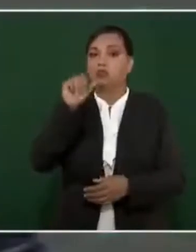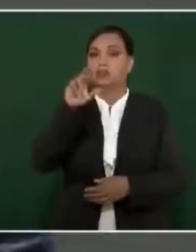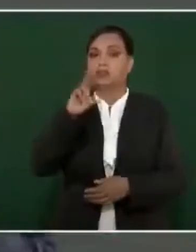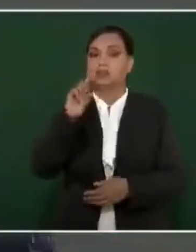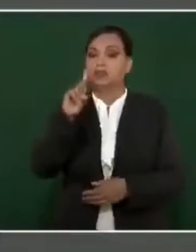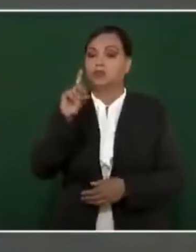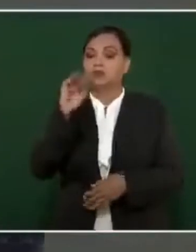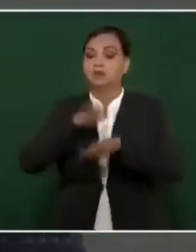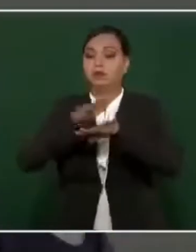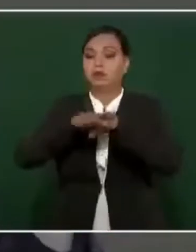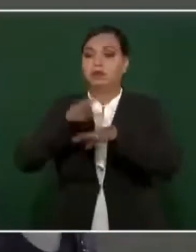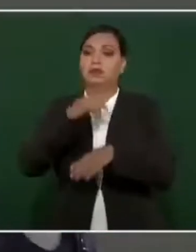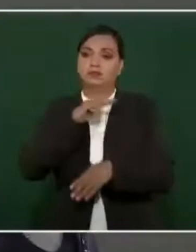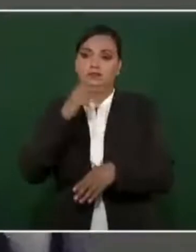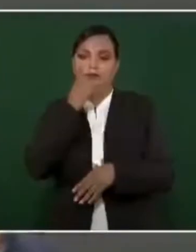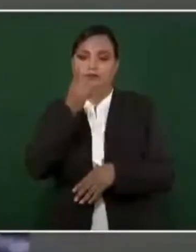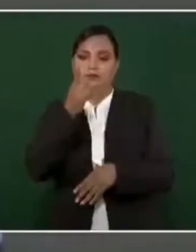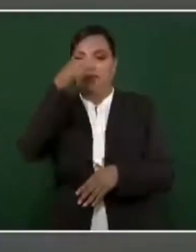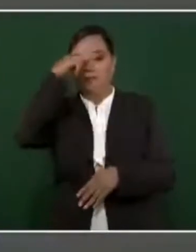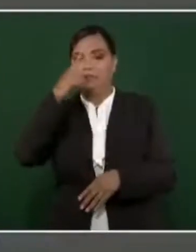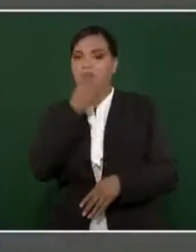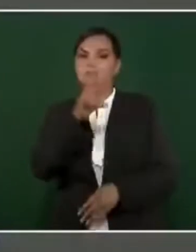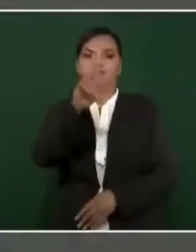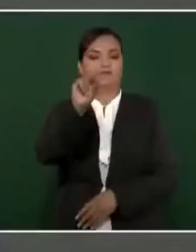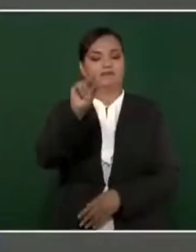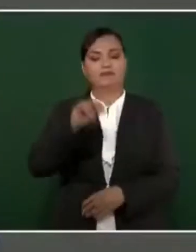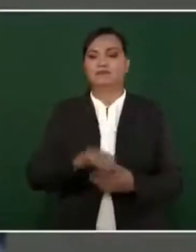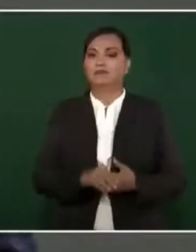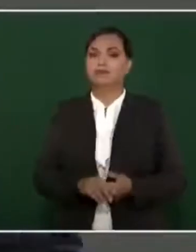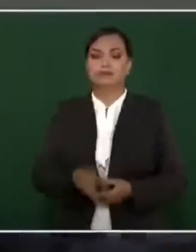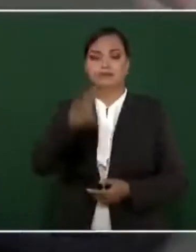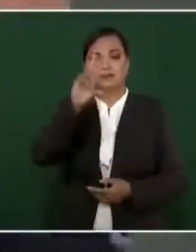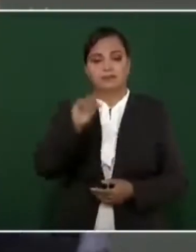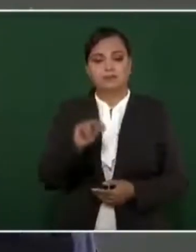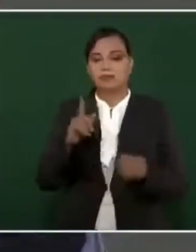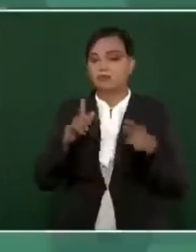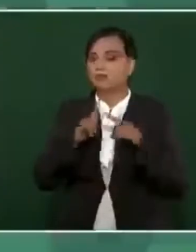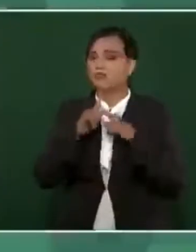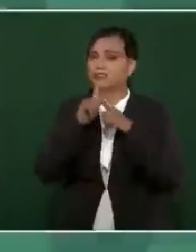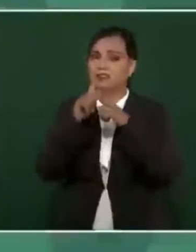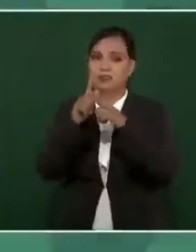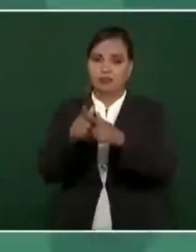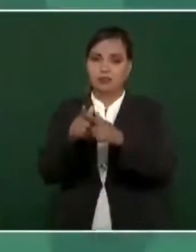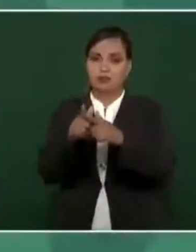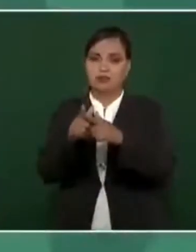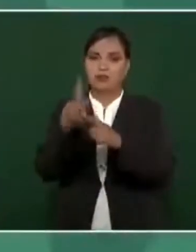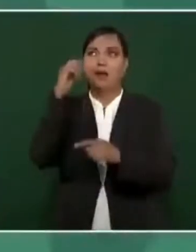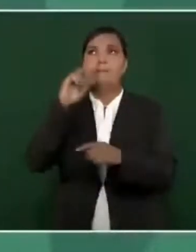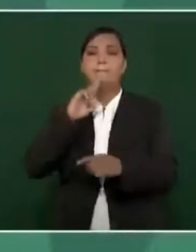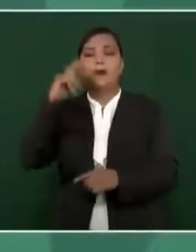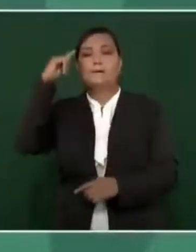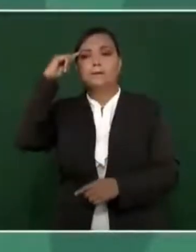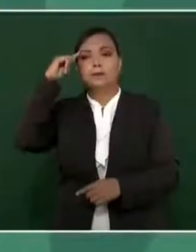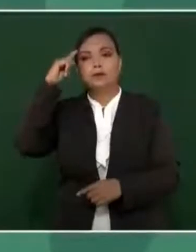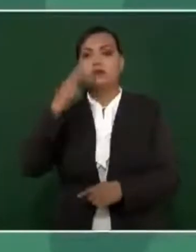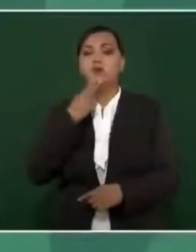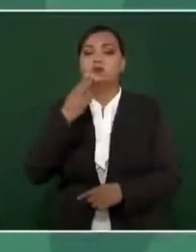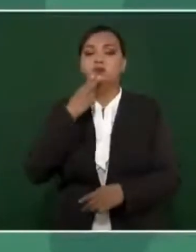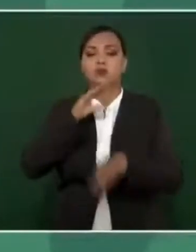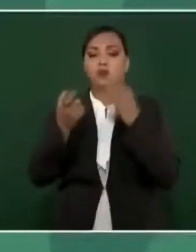vamos a utilizar lo ahorrado, vamos a que no se nos caiga la